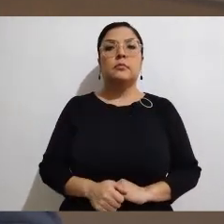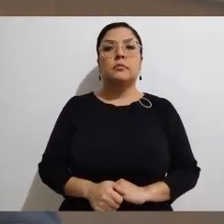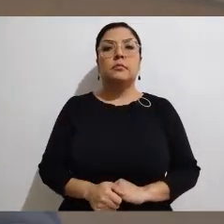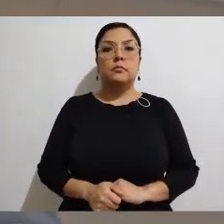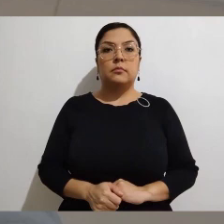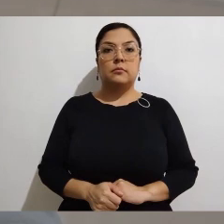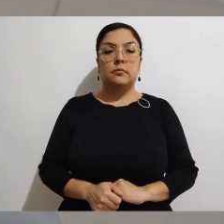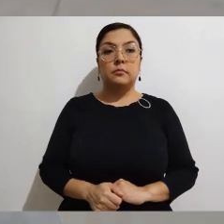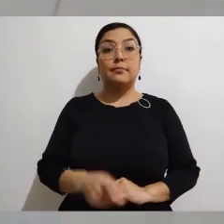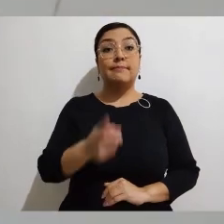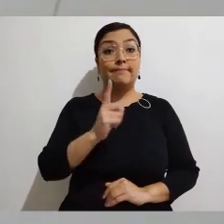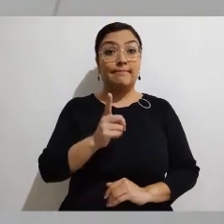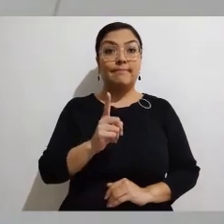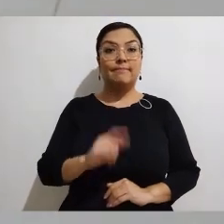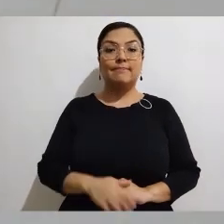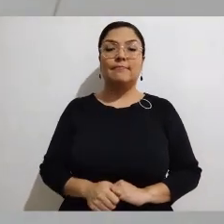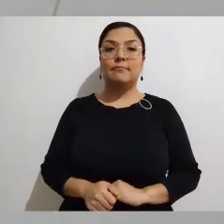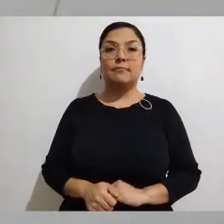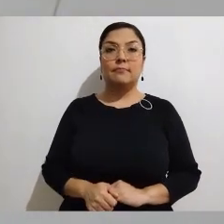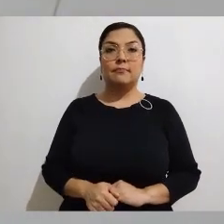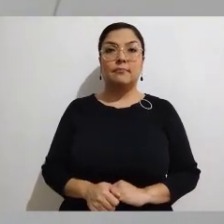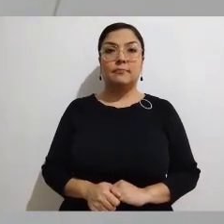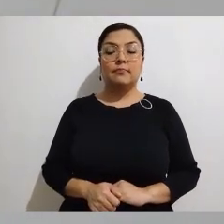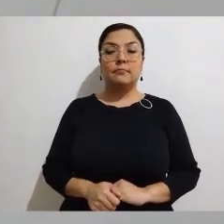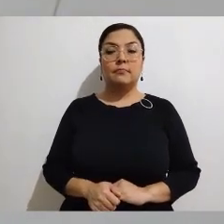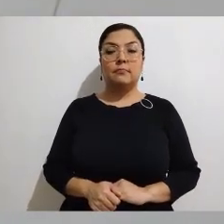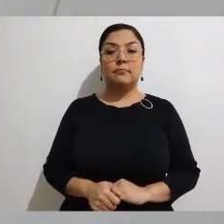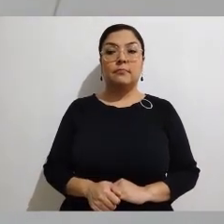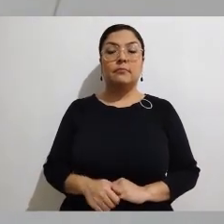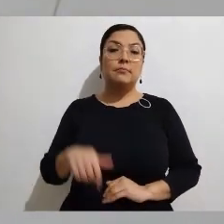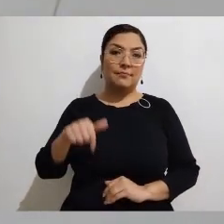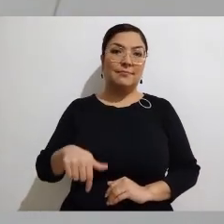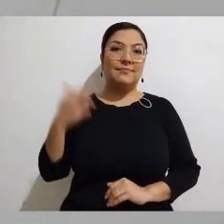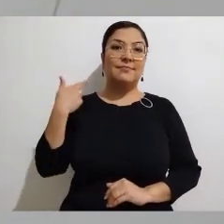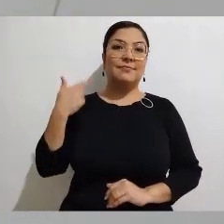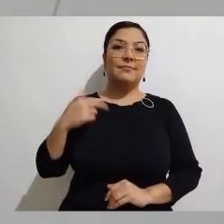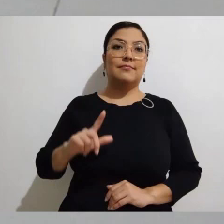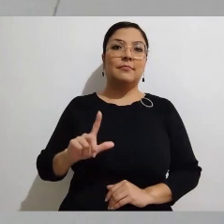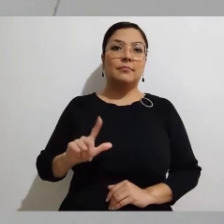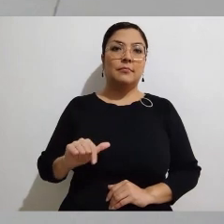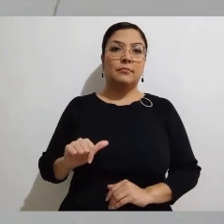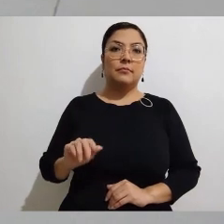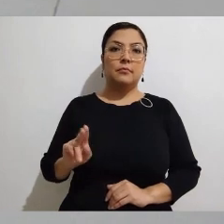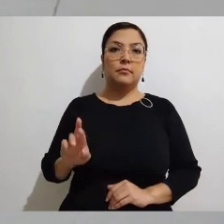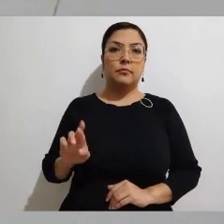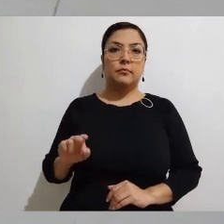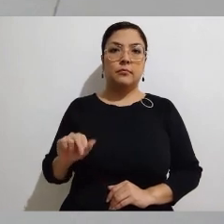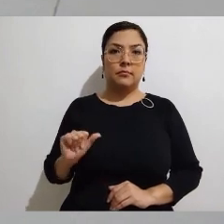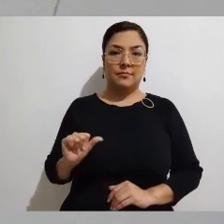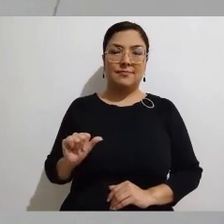parece fenomenal. El tiempo aquí siempre en nuestro programa de la urna es nuestro verdugo. Ahorita ya tenemos